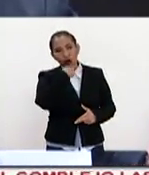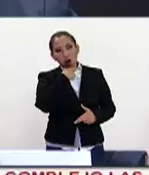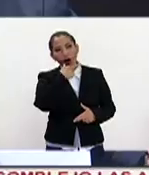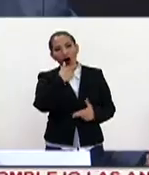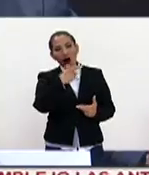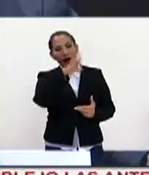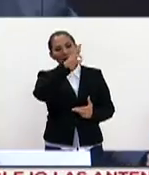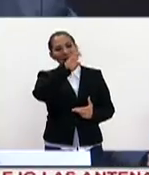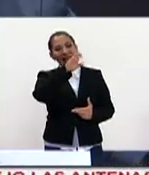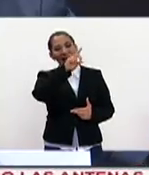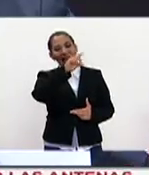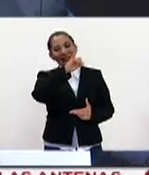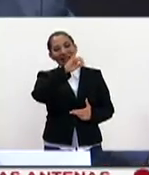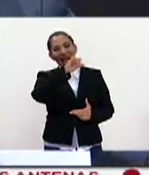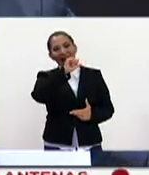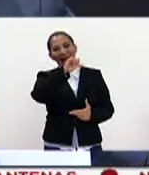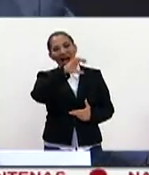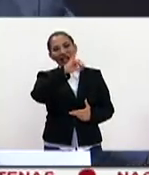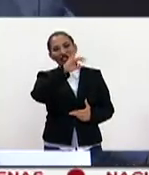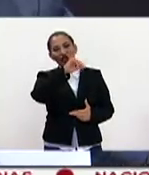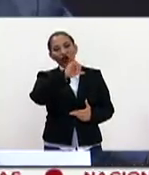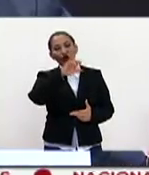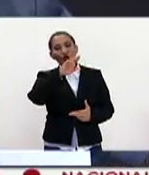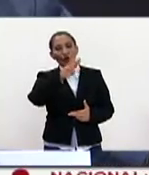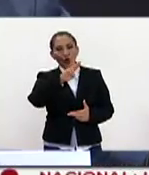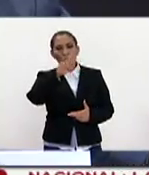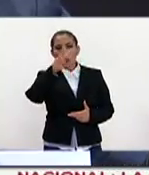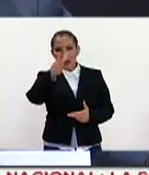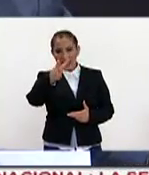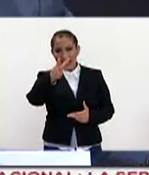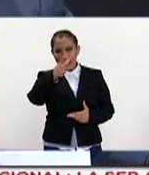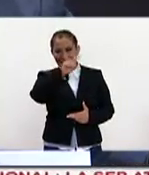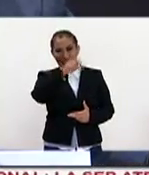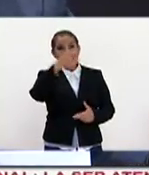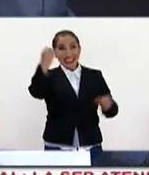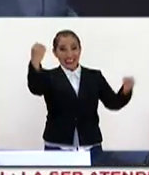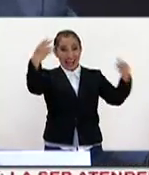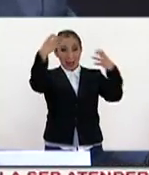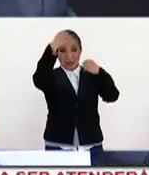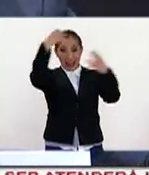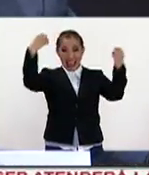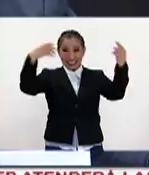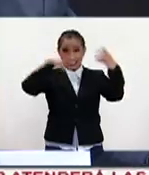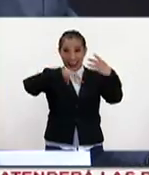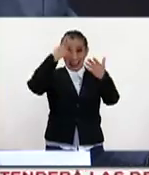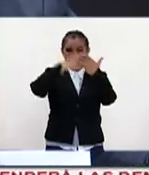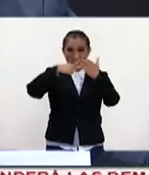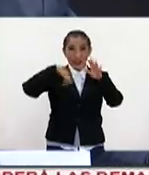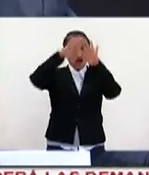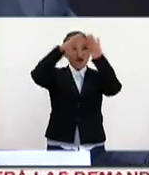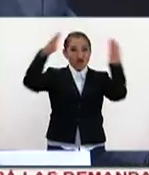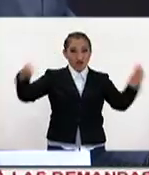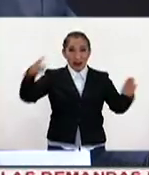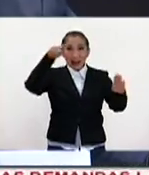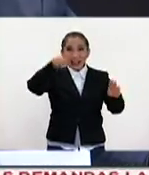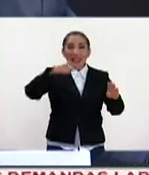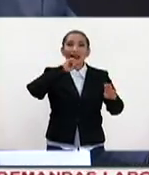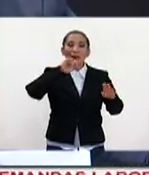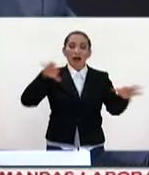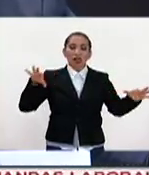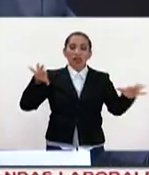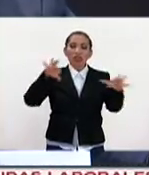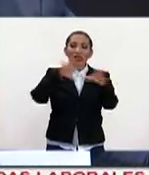la radiación ultravioleta de las lámparas utilizadas en el evento y la